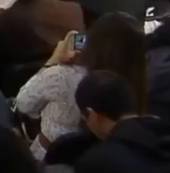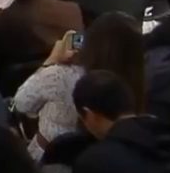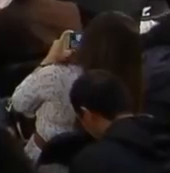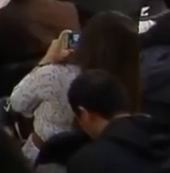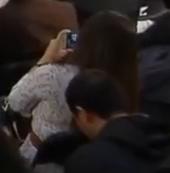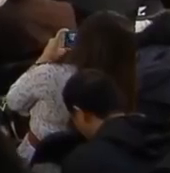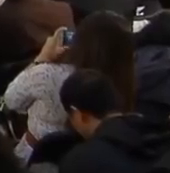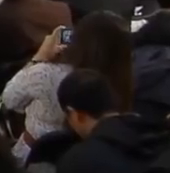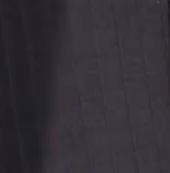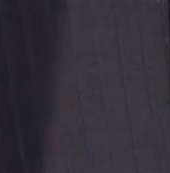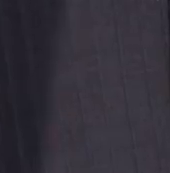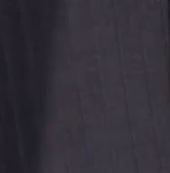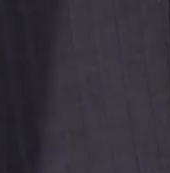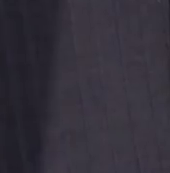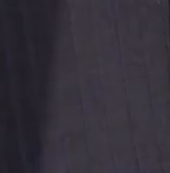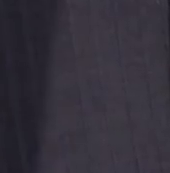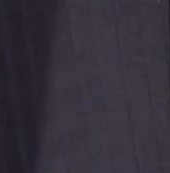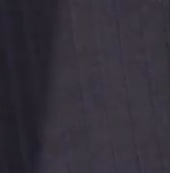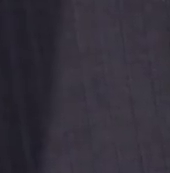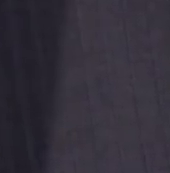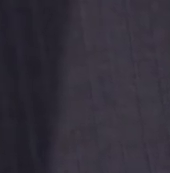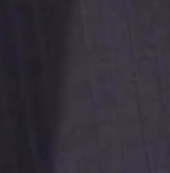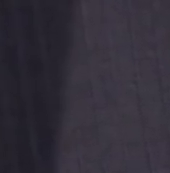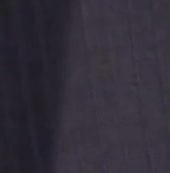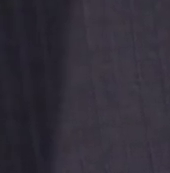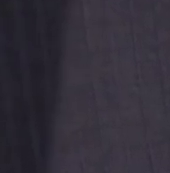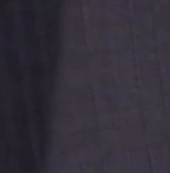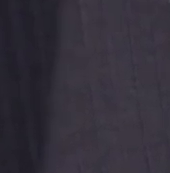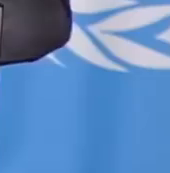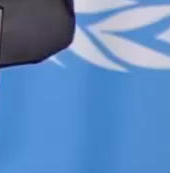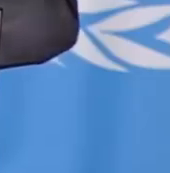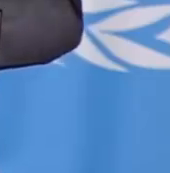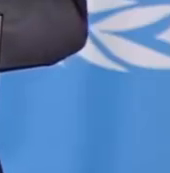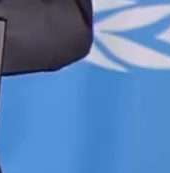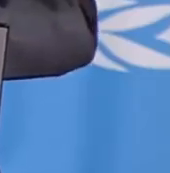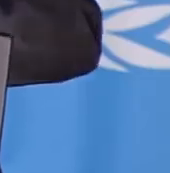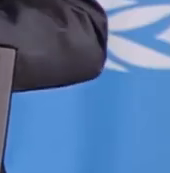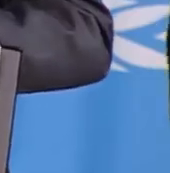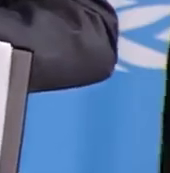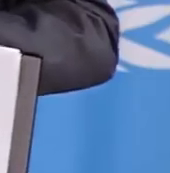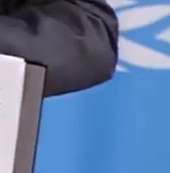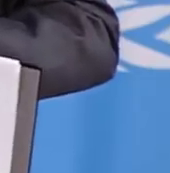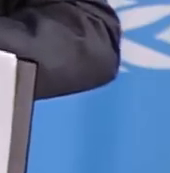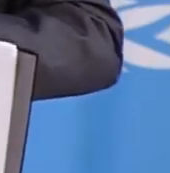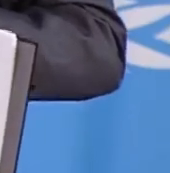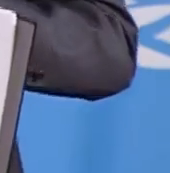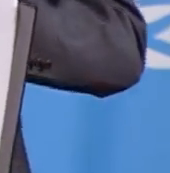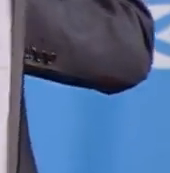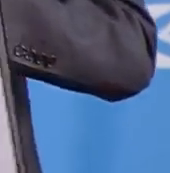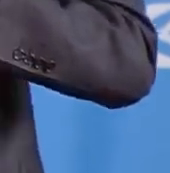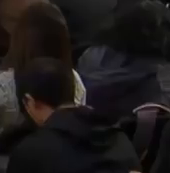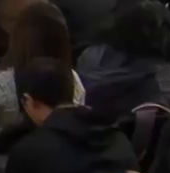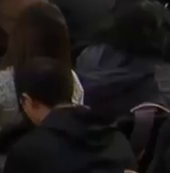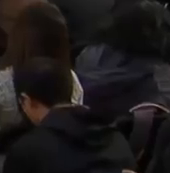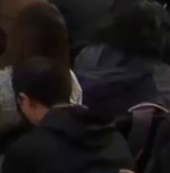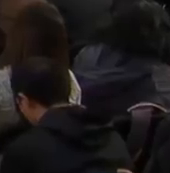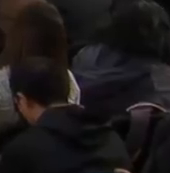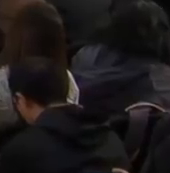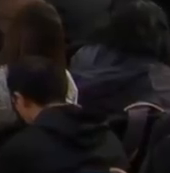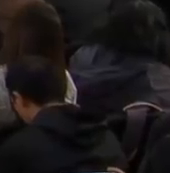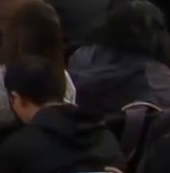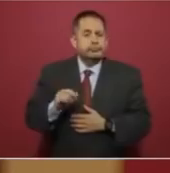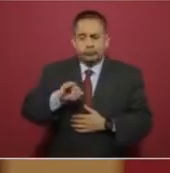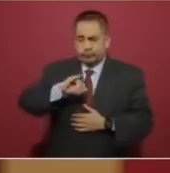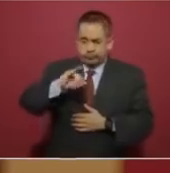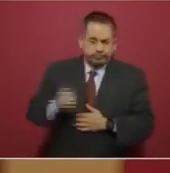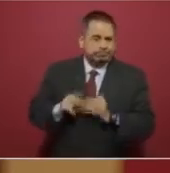bachelet suscribieron un acuerdo para que el organismo internacional brinde asesoría en la materia para la formación y operación de la